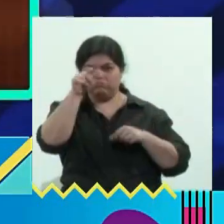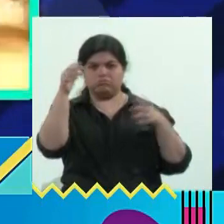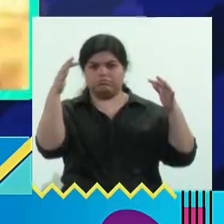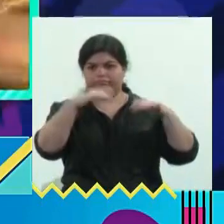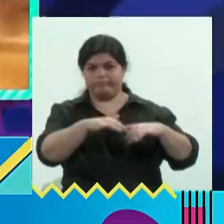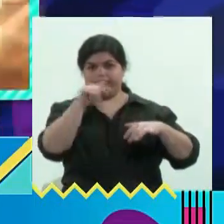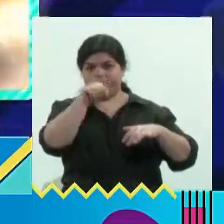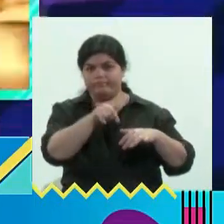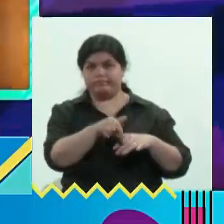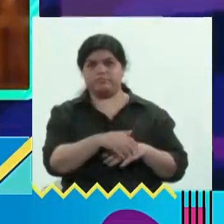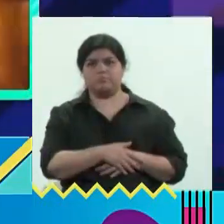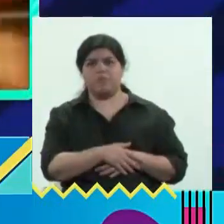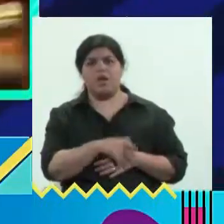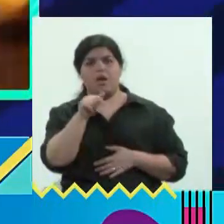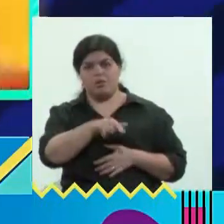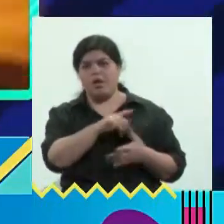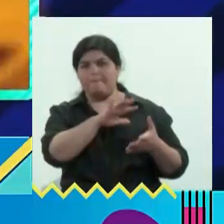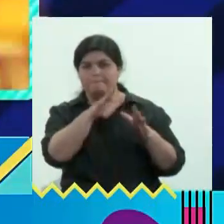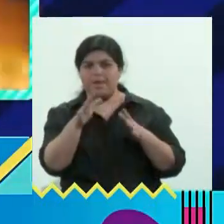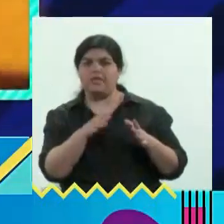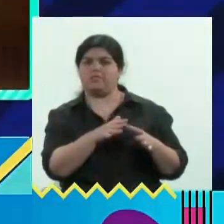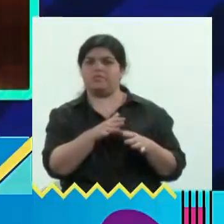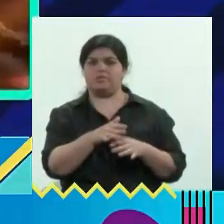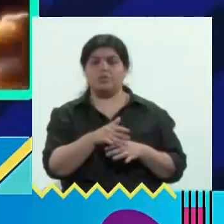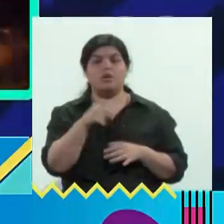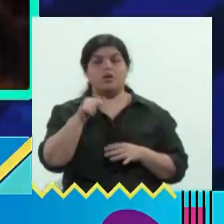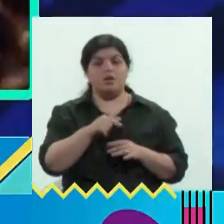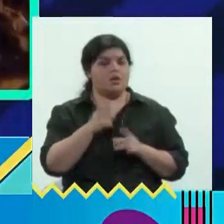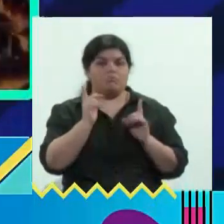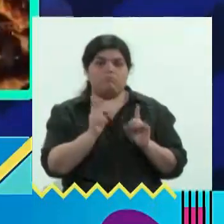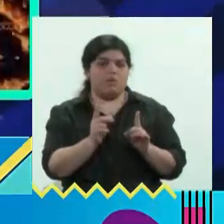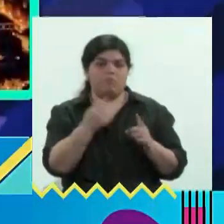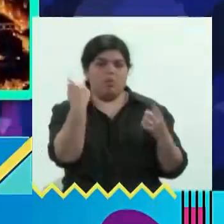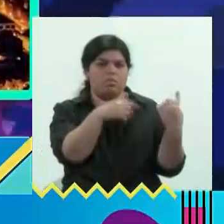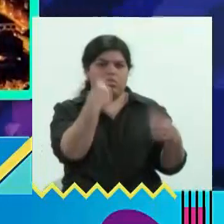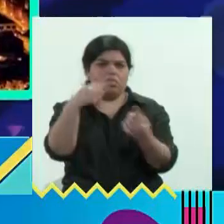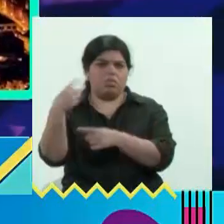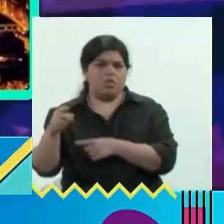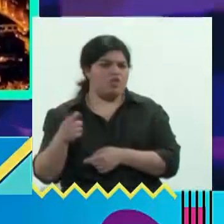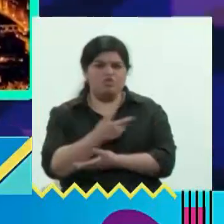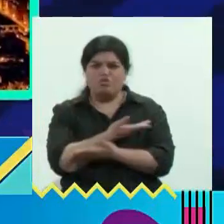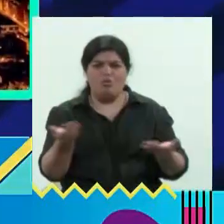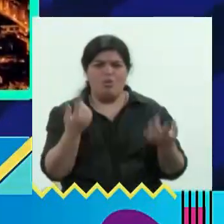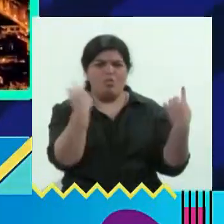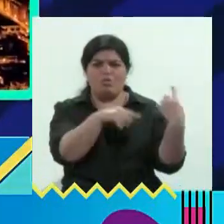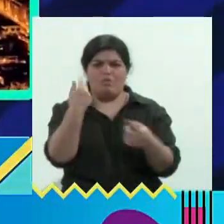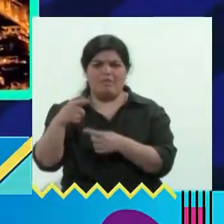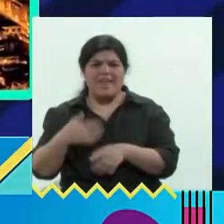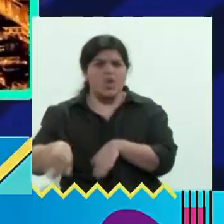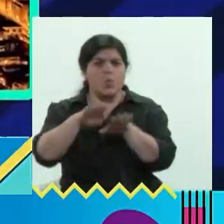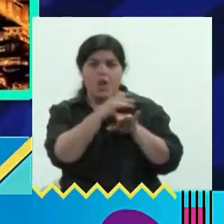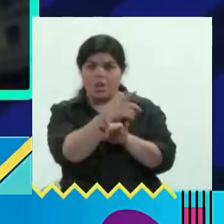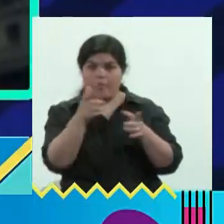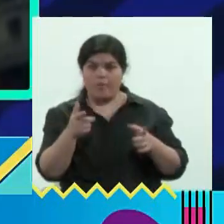cierto común denominador. Sin embargo, cada realidad es muy distinta una de otra, ¿no? Entonces, y necesita ser abordada